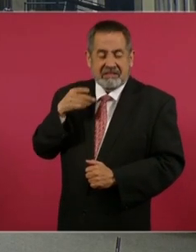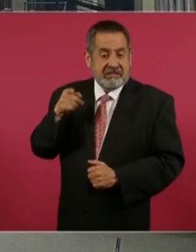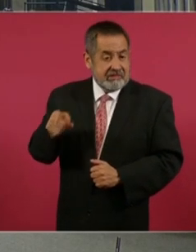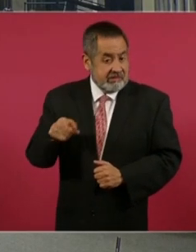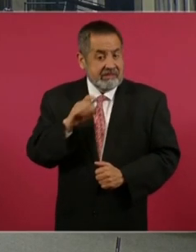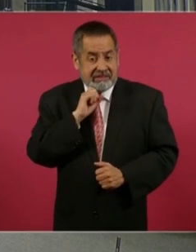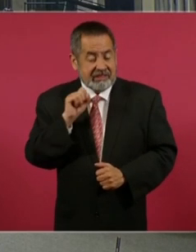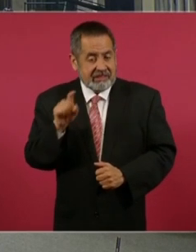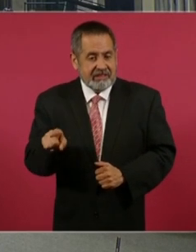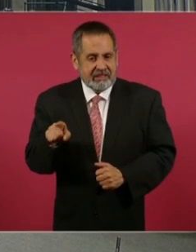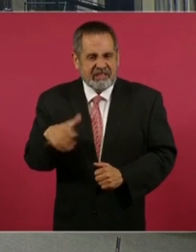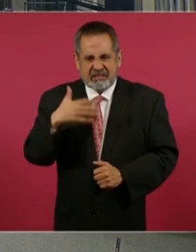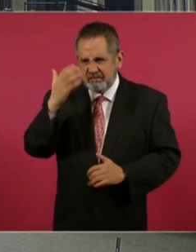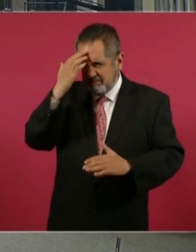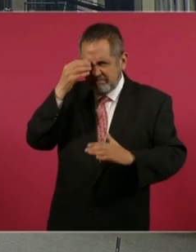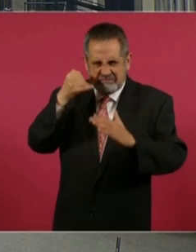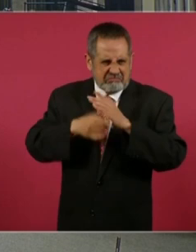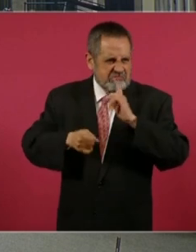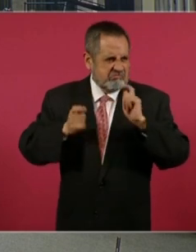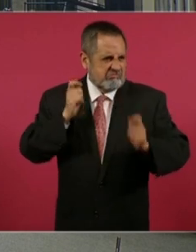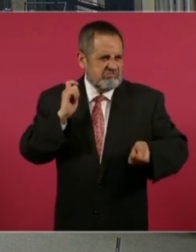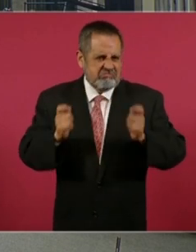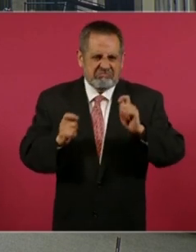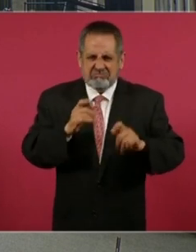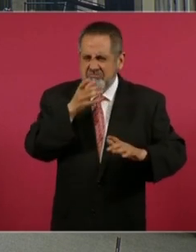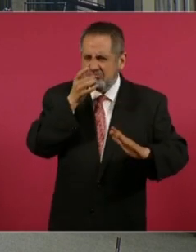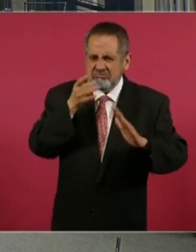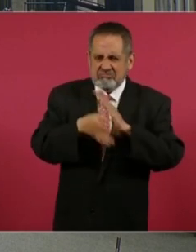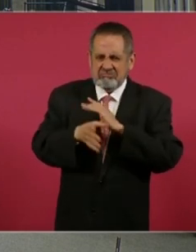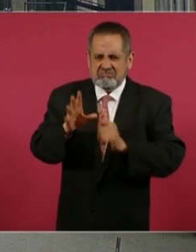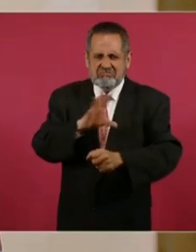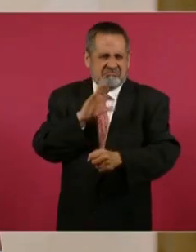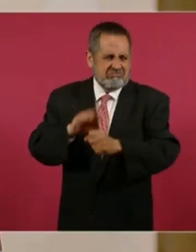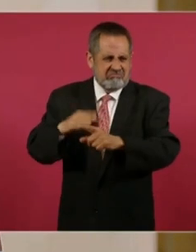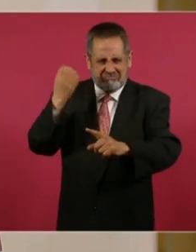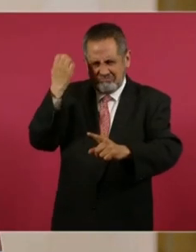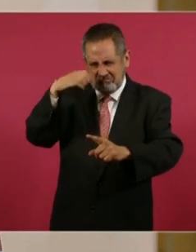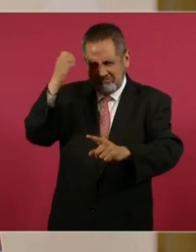además conocedor del tema, especialista,